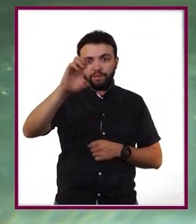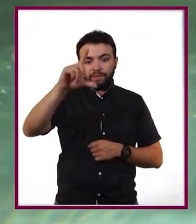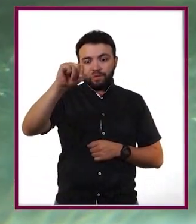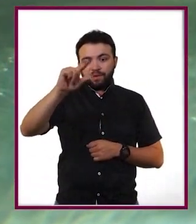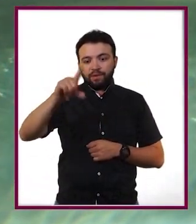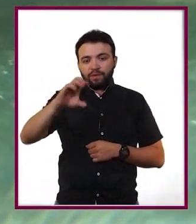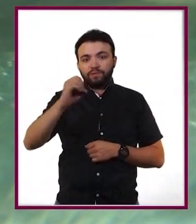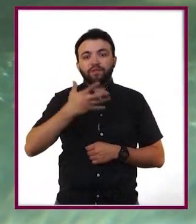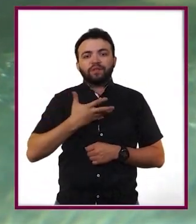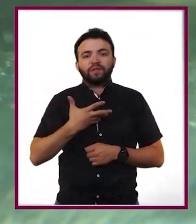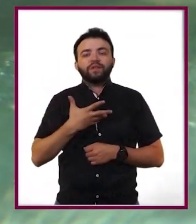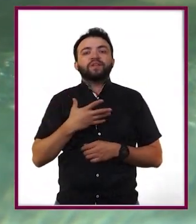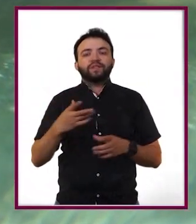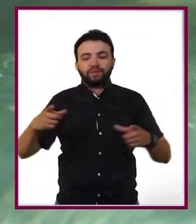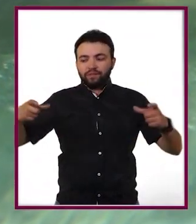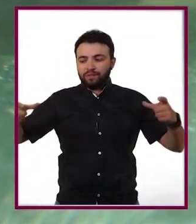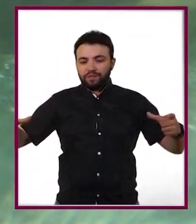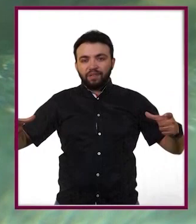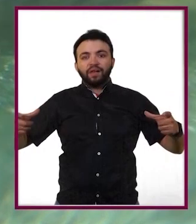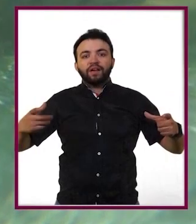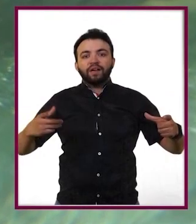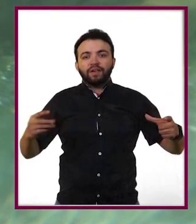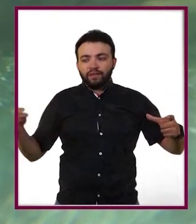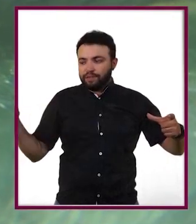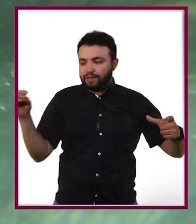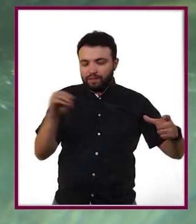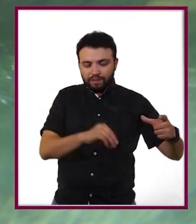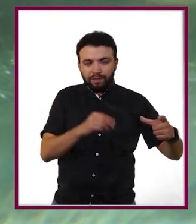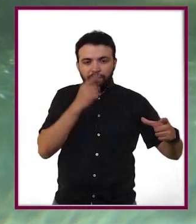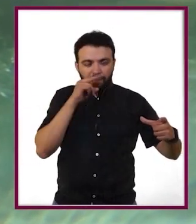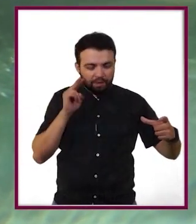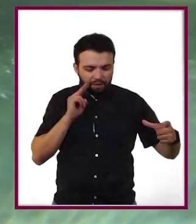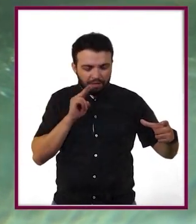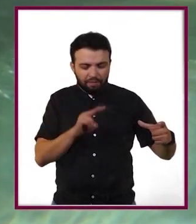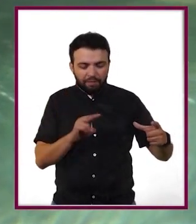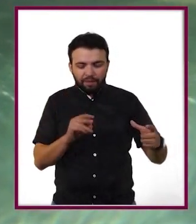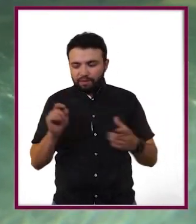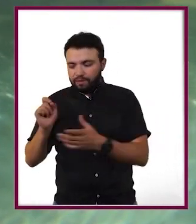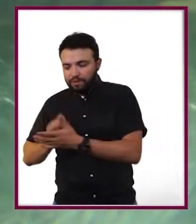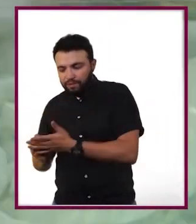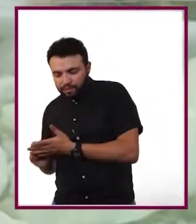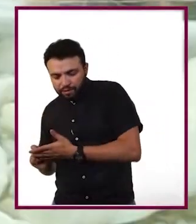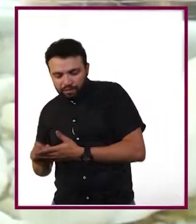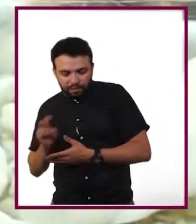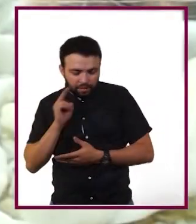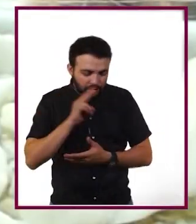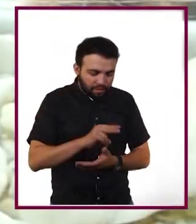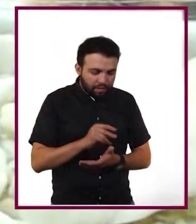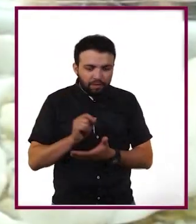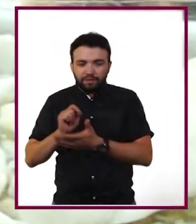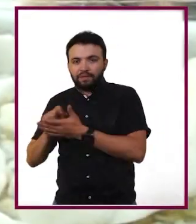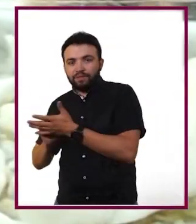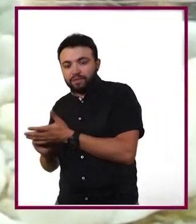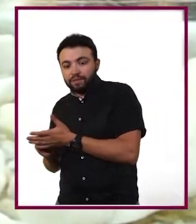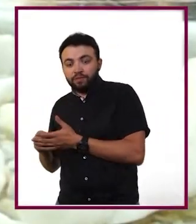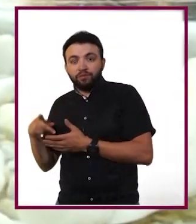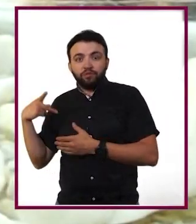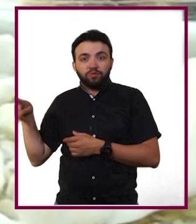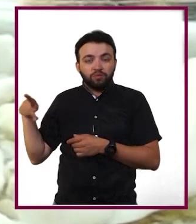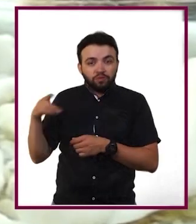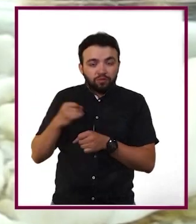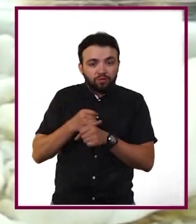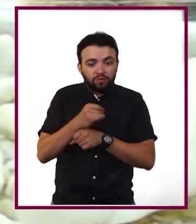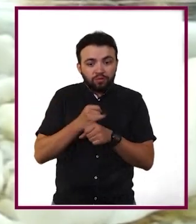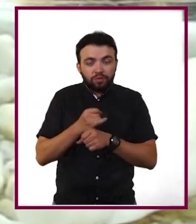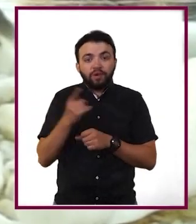un laboratorio que tenía para ir viendo cada una de las etapas de la transformación del ajolote. Y